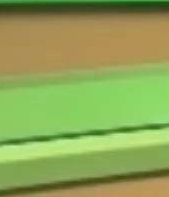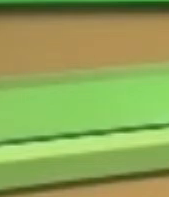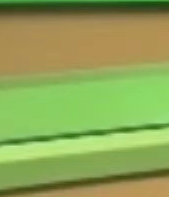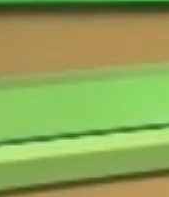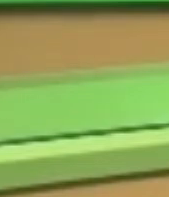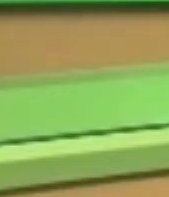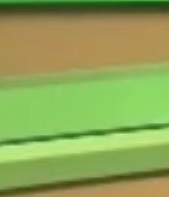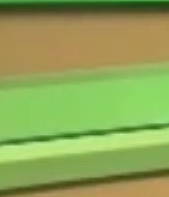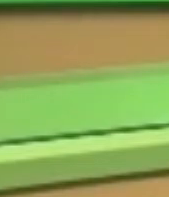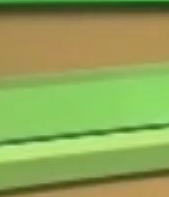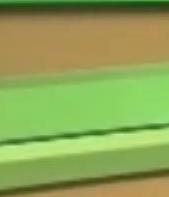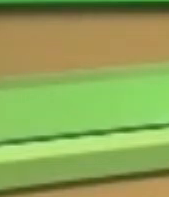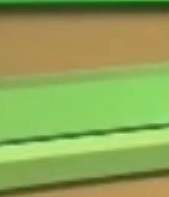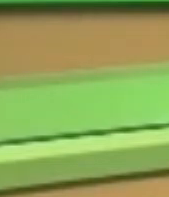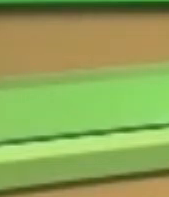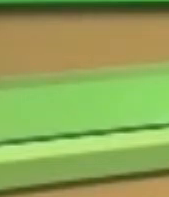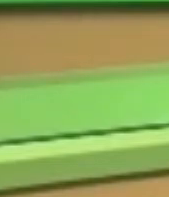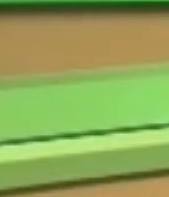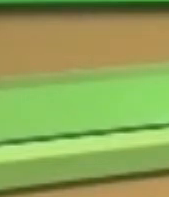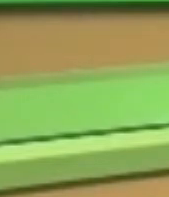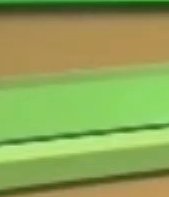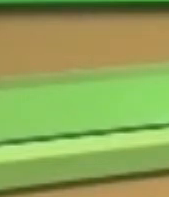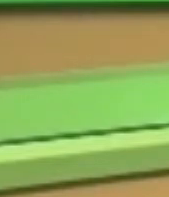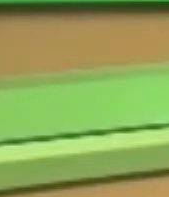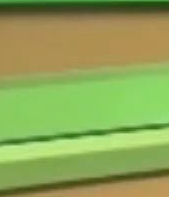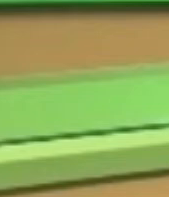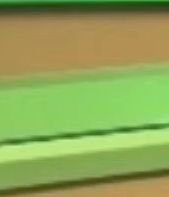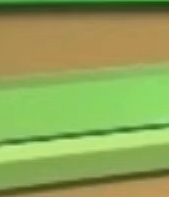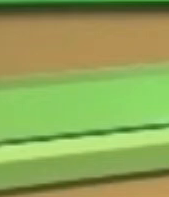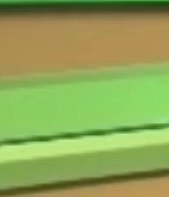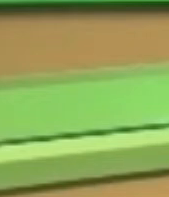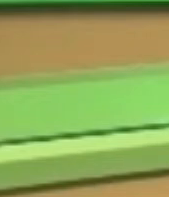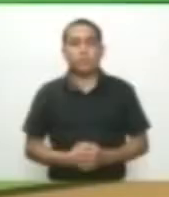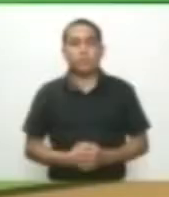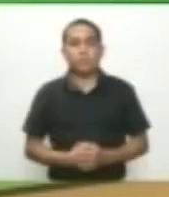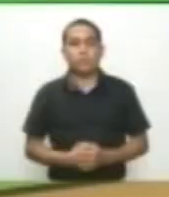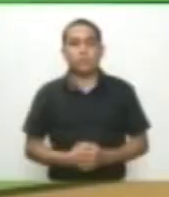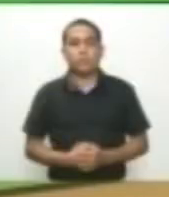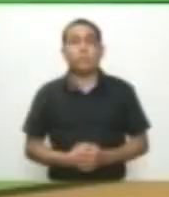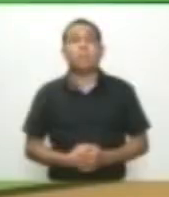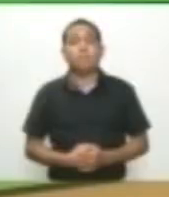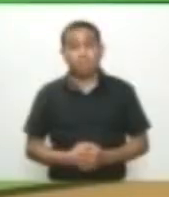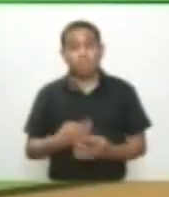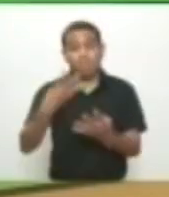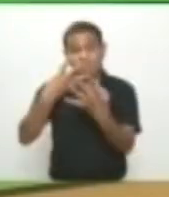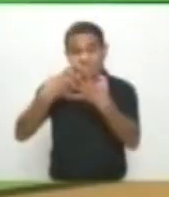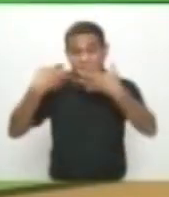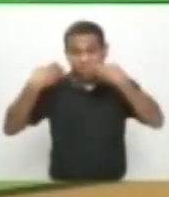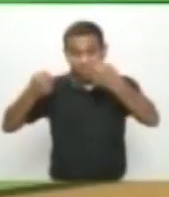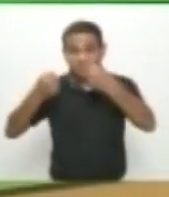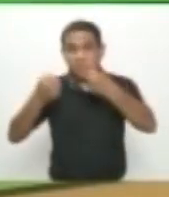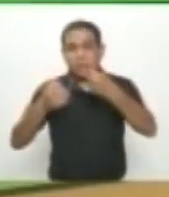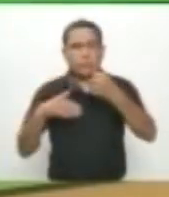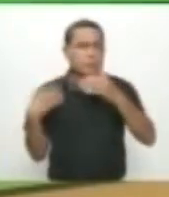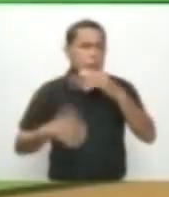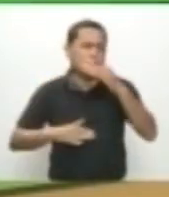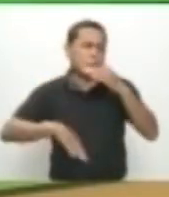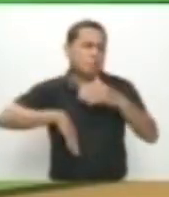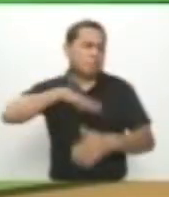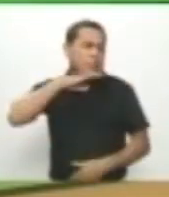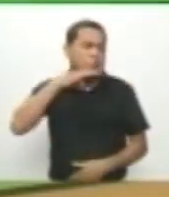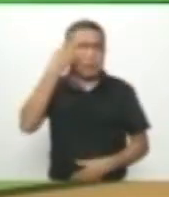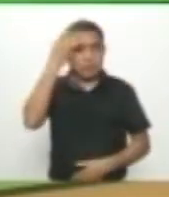Alcaldía de Barranquilla, capital de vida. Bien, y la crisis carcelaria llegó casi al límite porque en Barranquilla en video